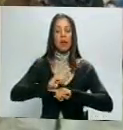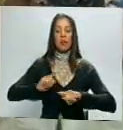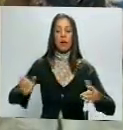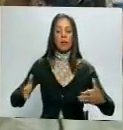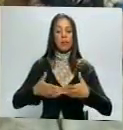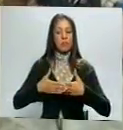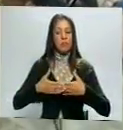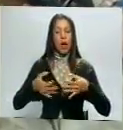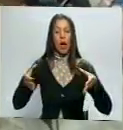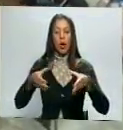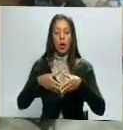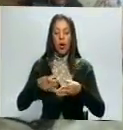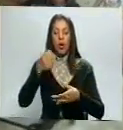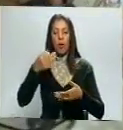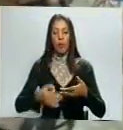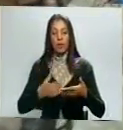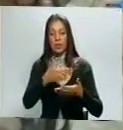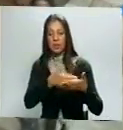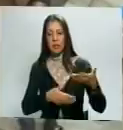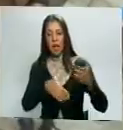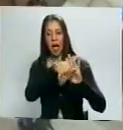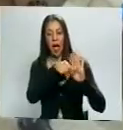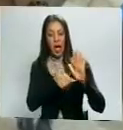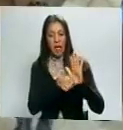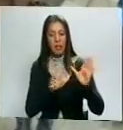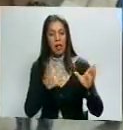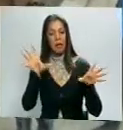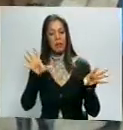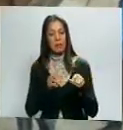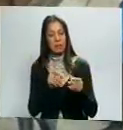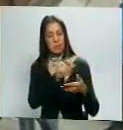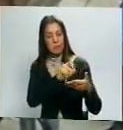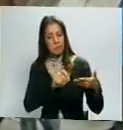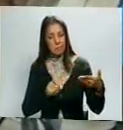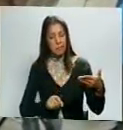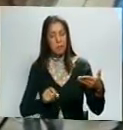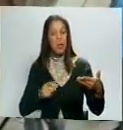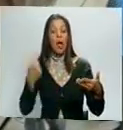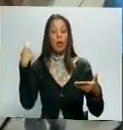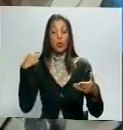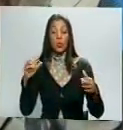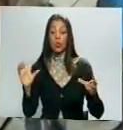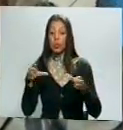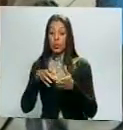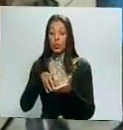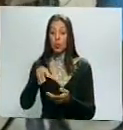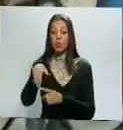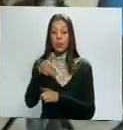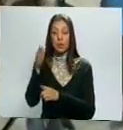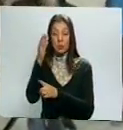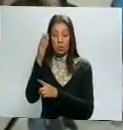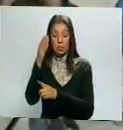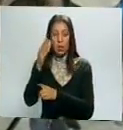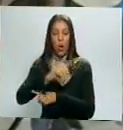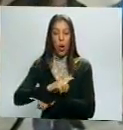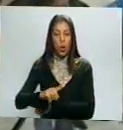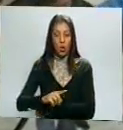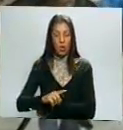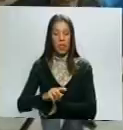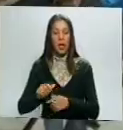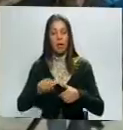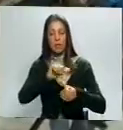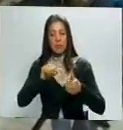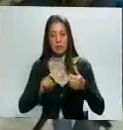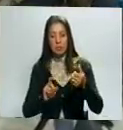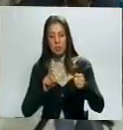y, por ser esta acta un registro sucinto de lo acontecido en el hemiciclo protocolar del Palacio Federal Legislativo, se ordena anexar a la